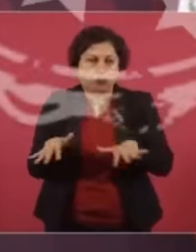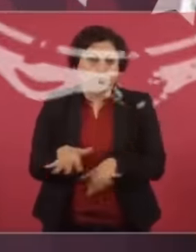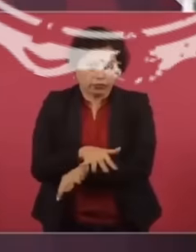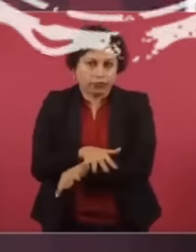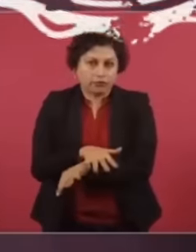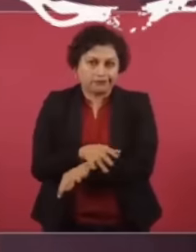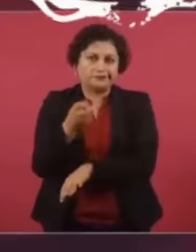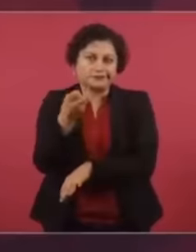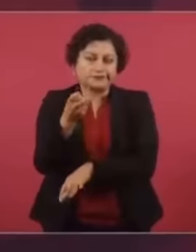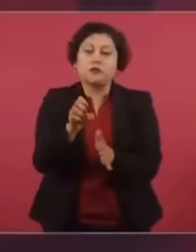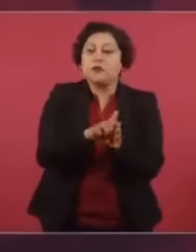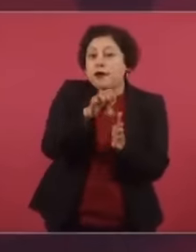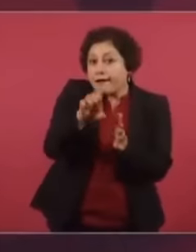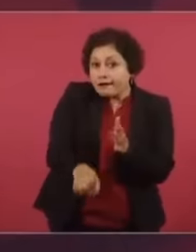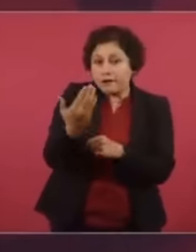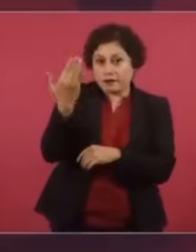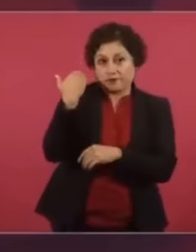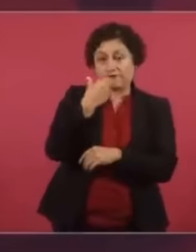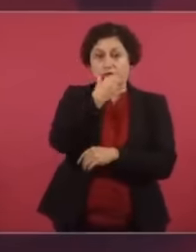Antes, grosso.